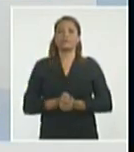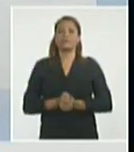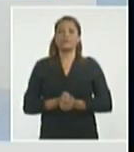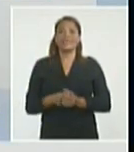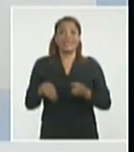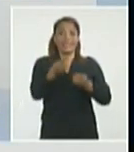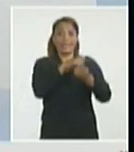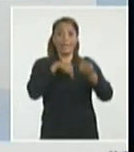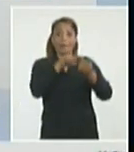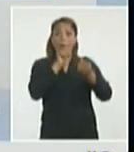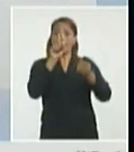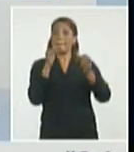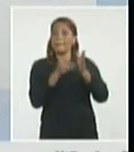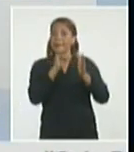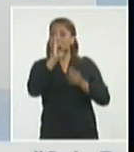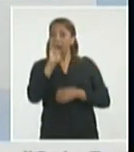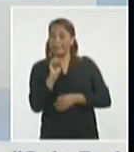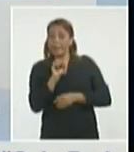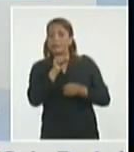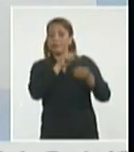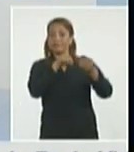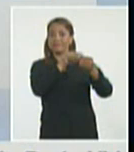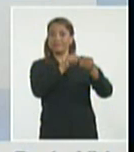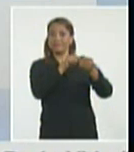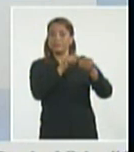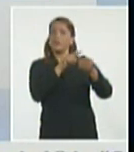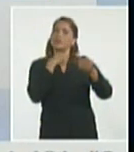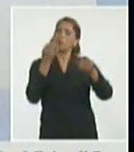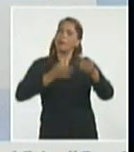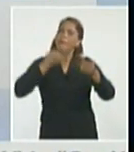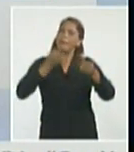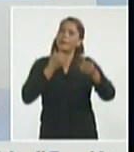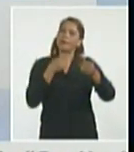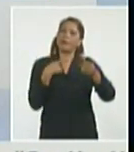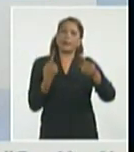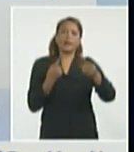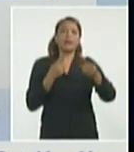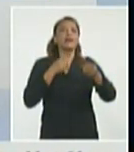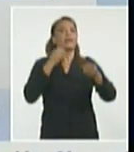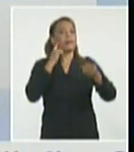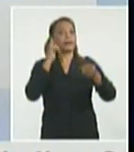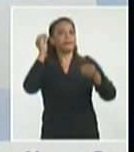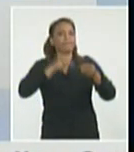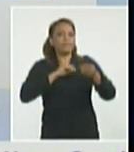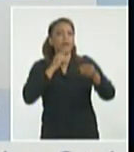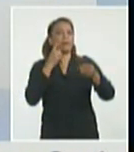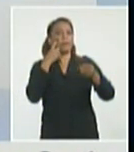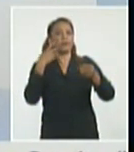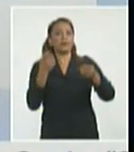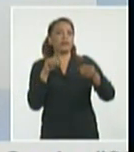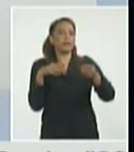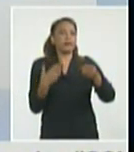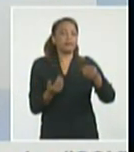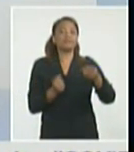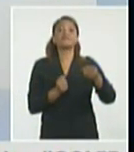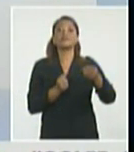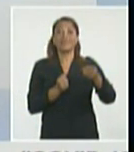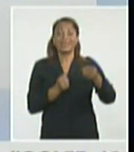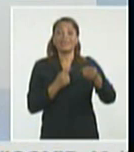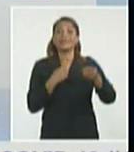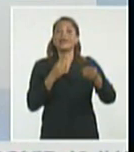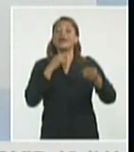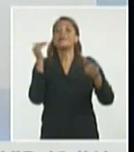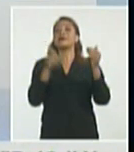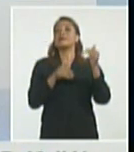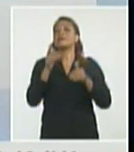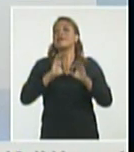esos 1.060, y los separo para resaltar la importancia de la